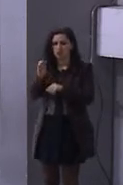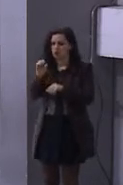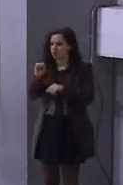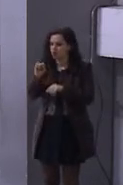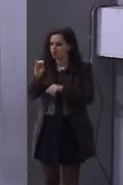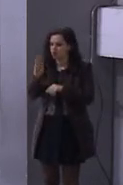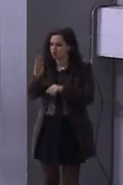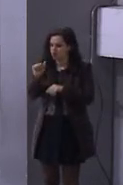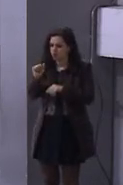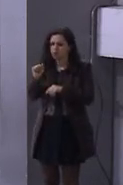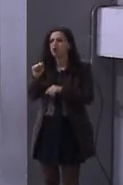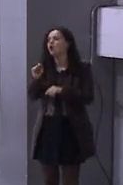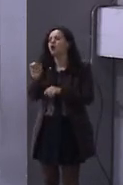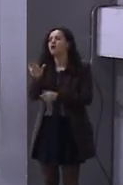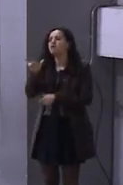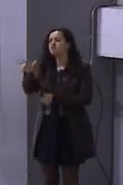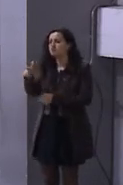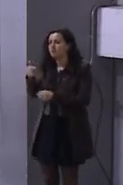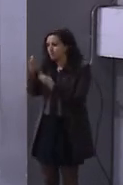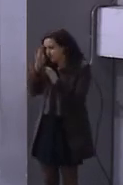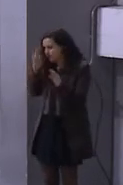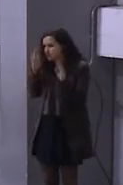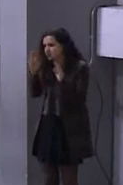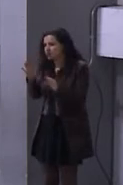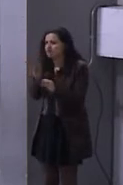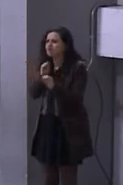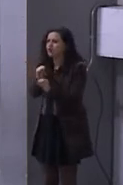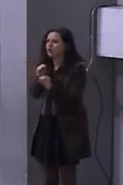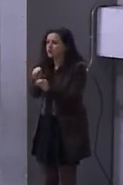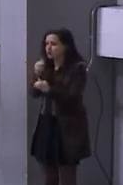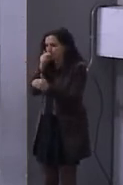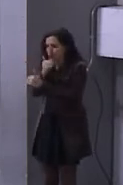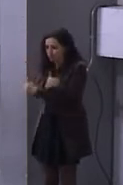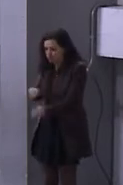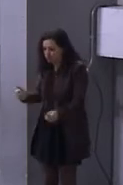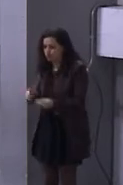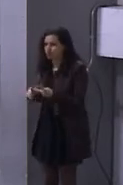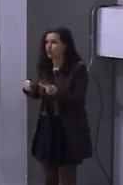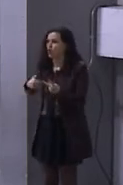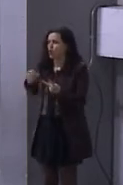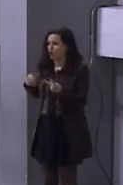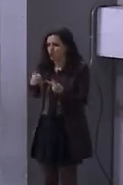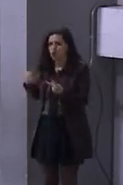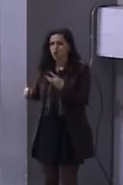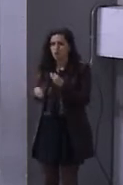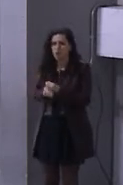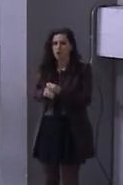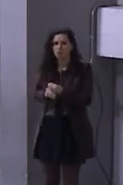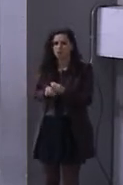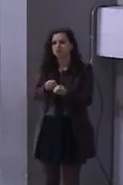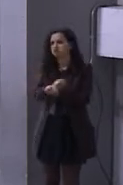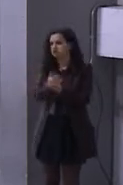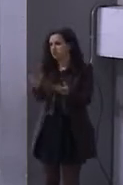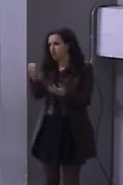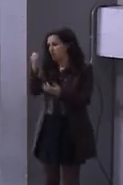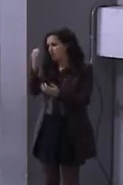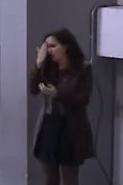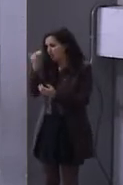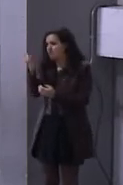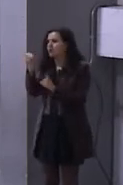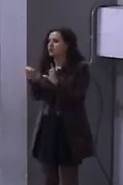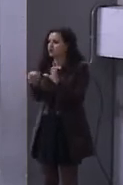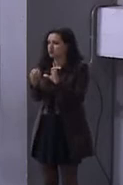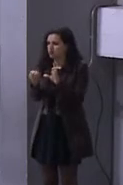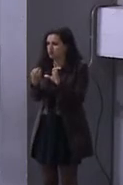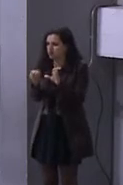en donde vamos a atender formación de niños, jóvenes y oferta académica para la región con el programa de licenciatura